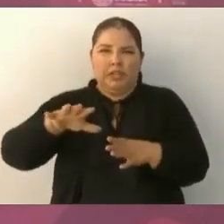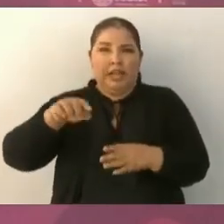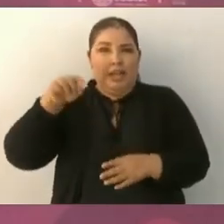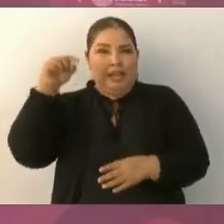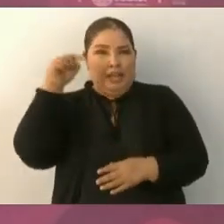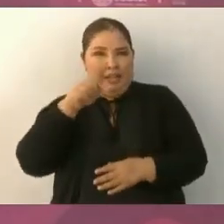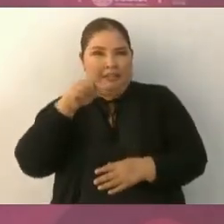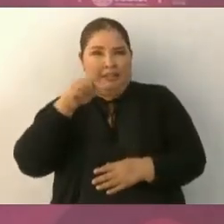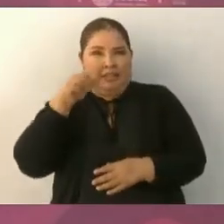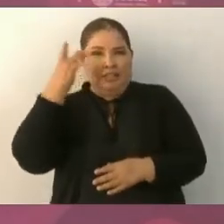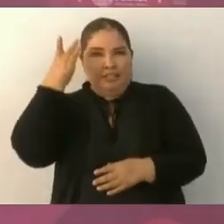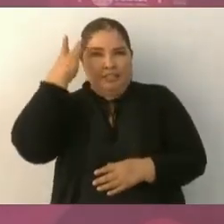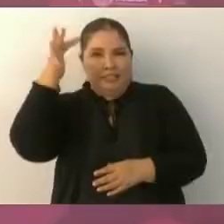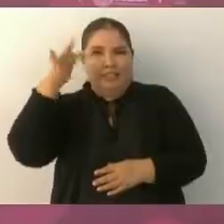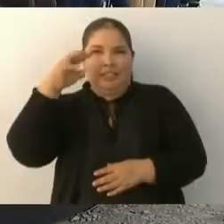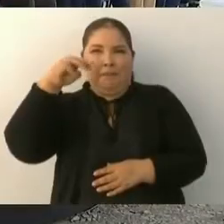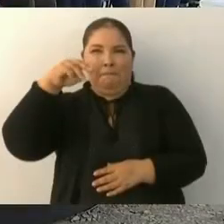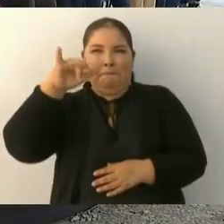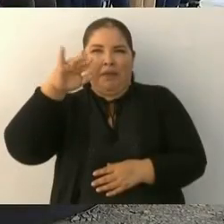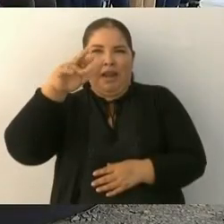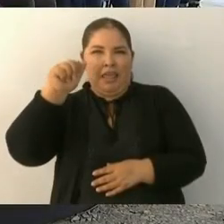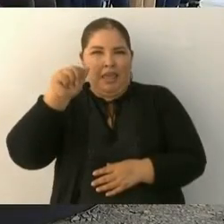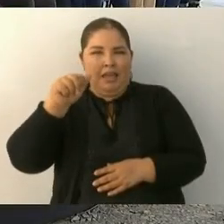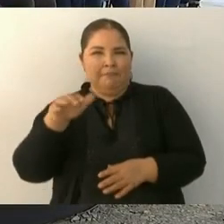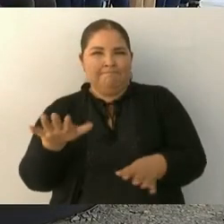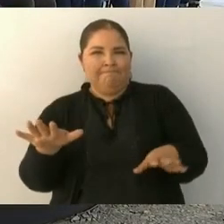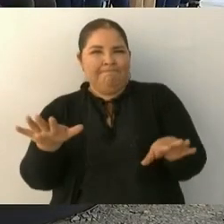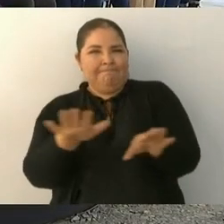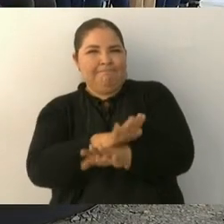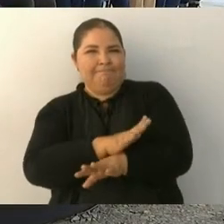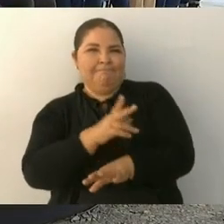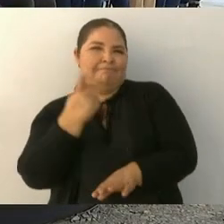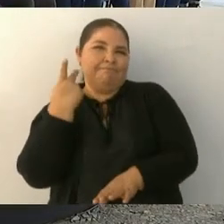claro ejemplo de la aplicación de esa política de gobierno.